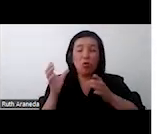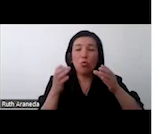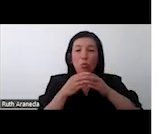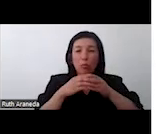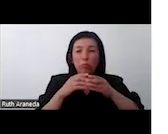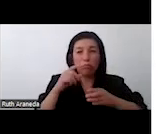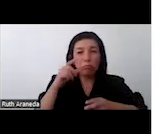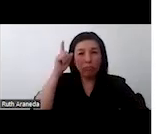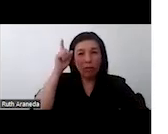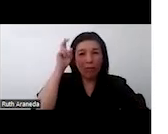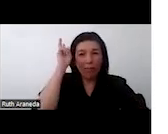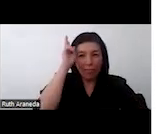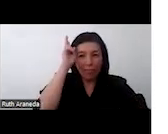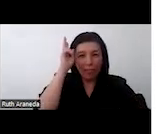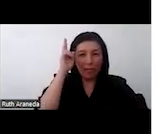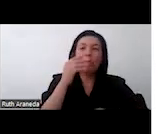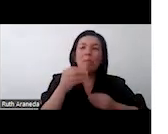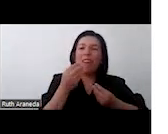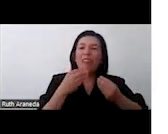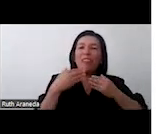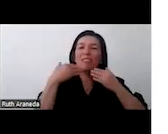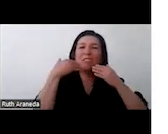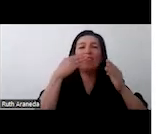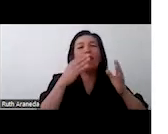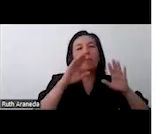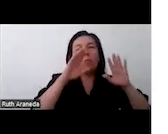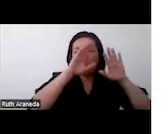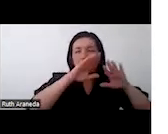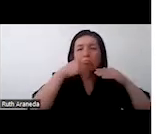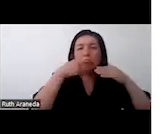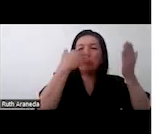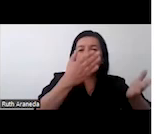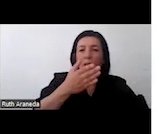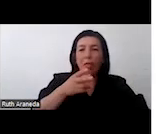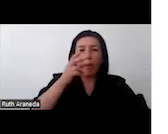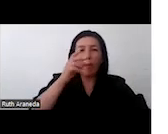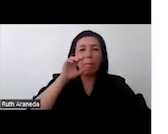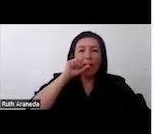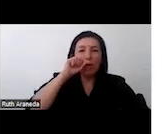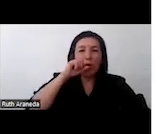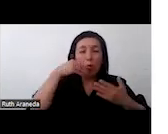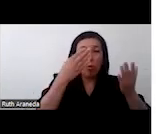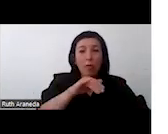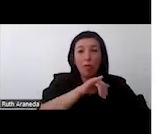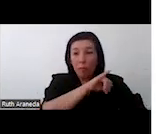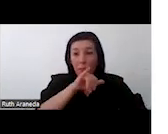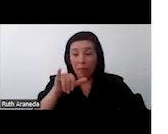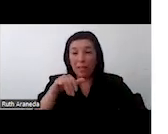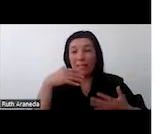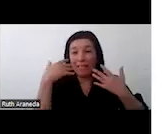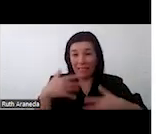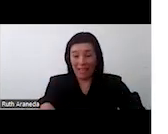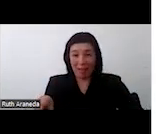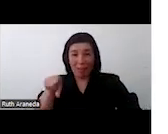también al Imperio Inca, y posteriormente, ya en 1550, cuando están los españoles instalados después